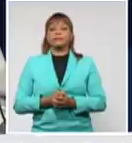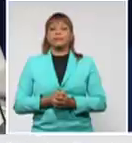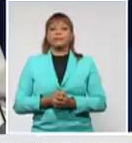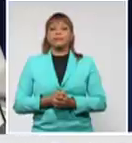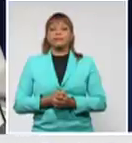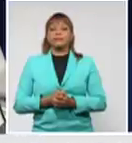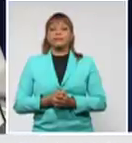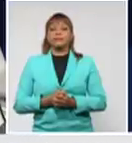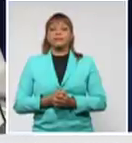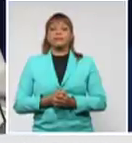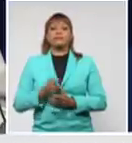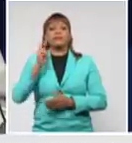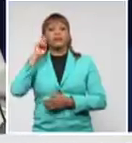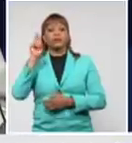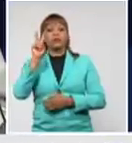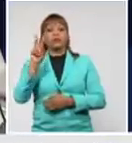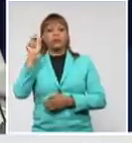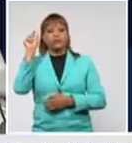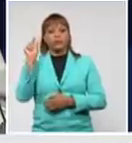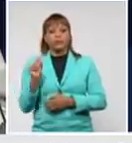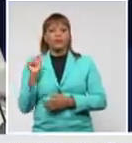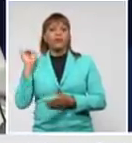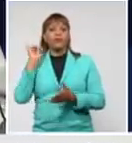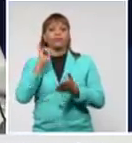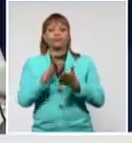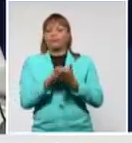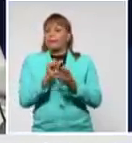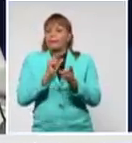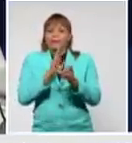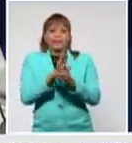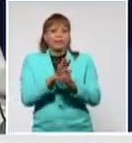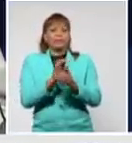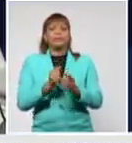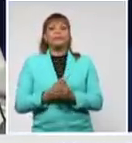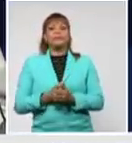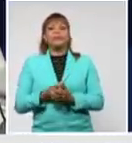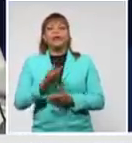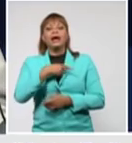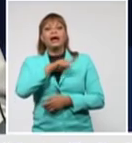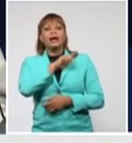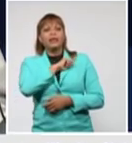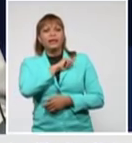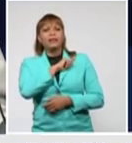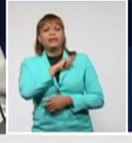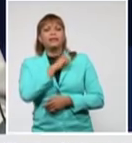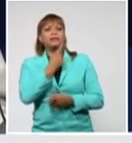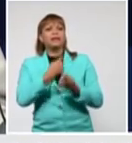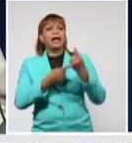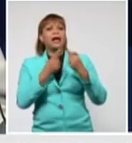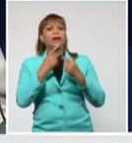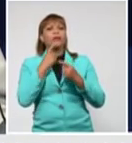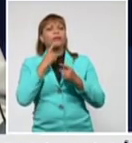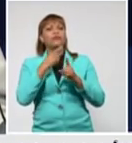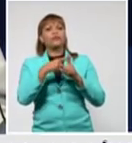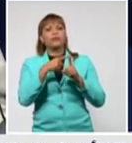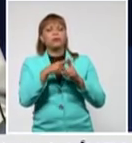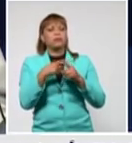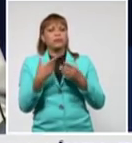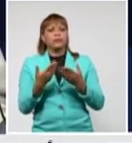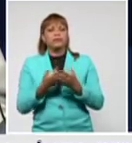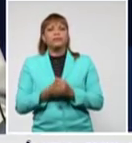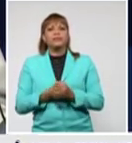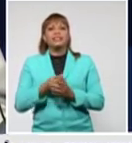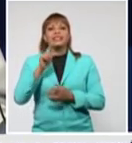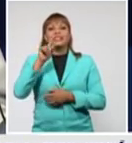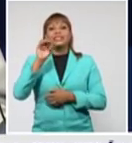Recordamos siempre los 2 evacuados al principio de la pandemia. Ayer un dato muy positivo: 100 altas